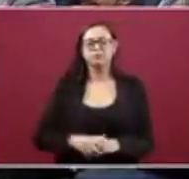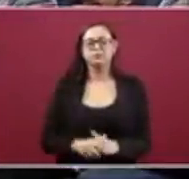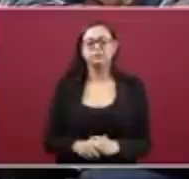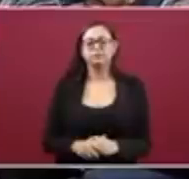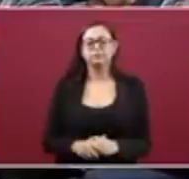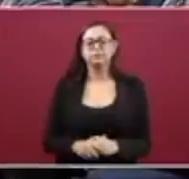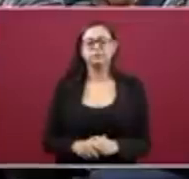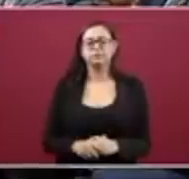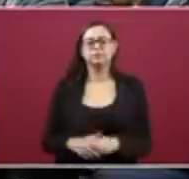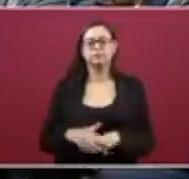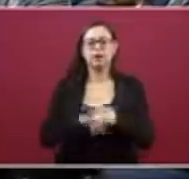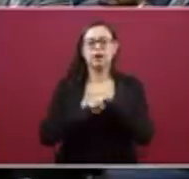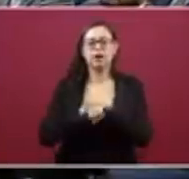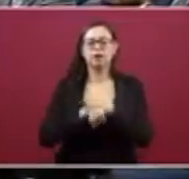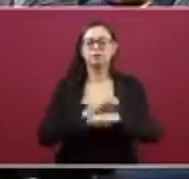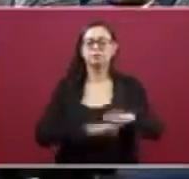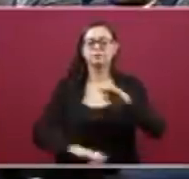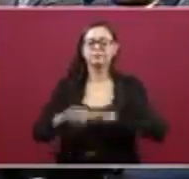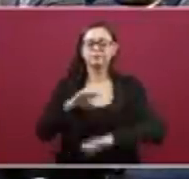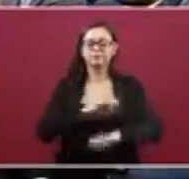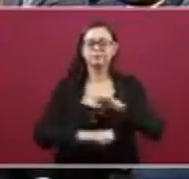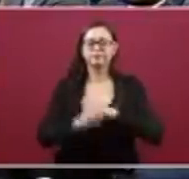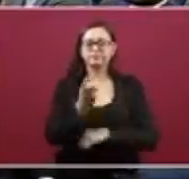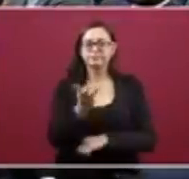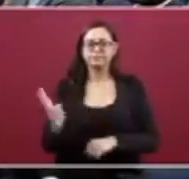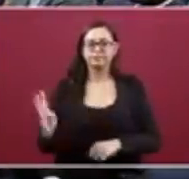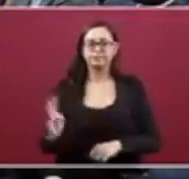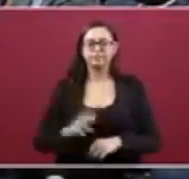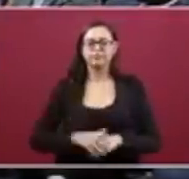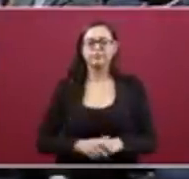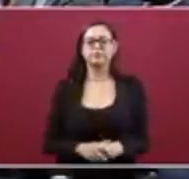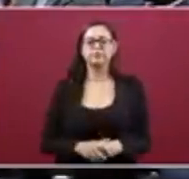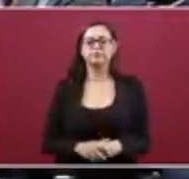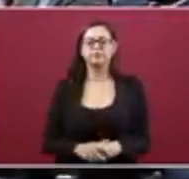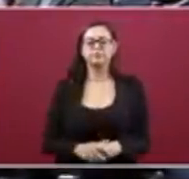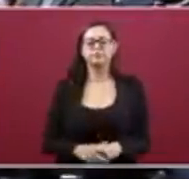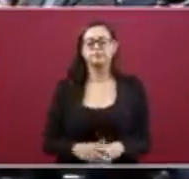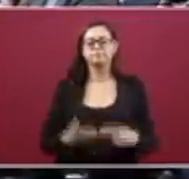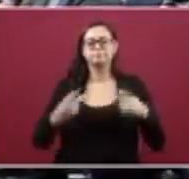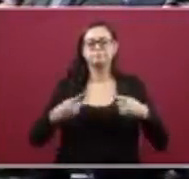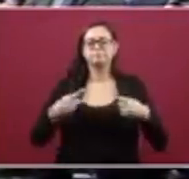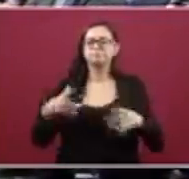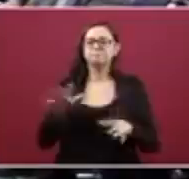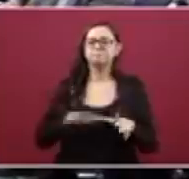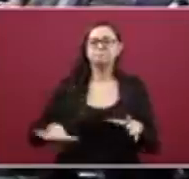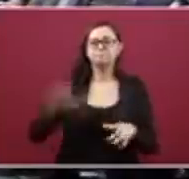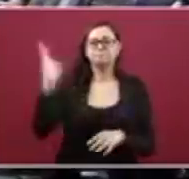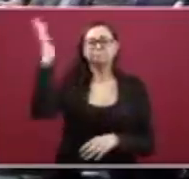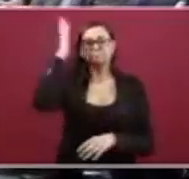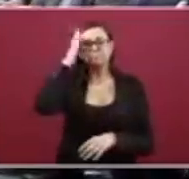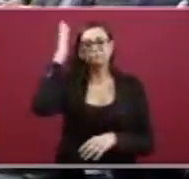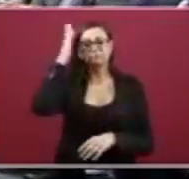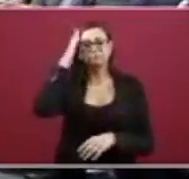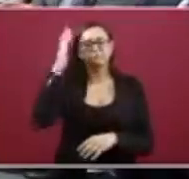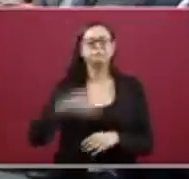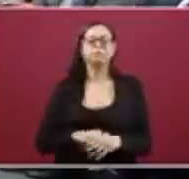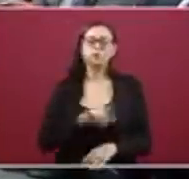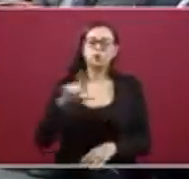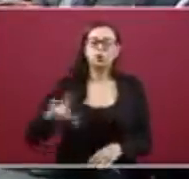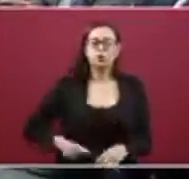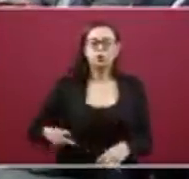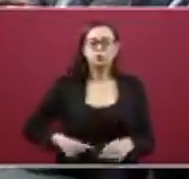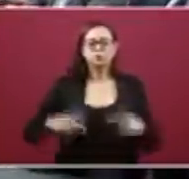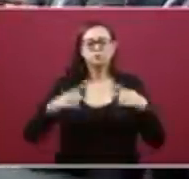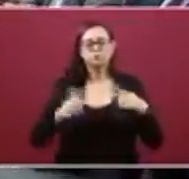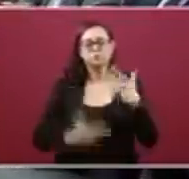amigos empresarios dirigentes sociales servidores públicos